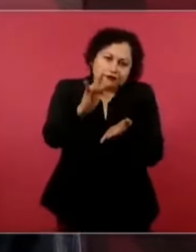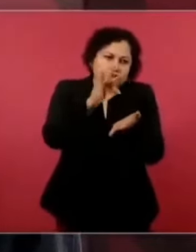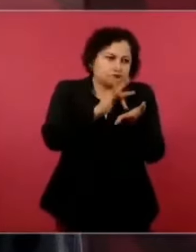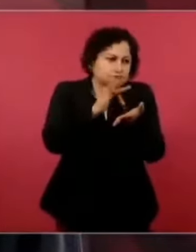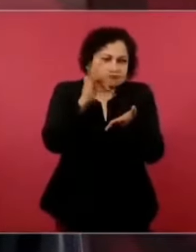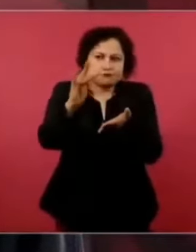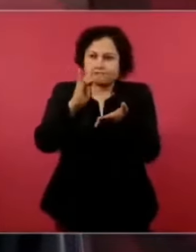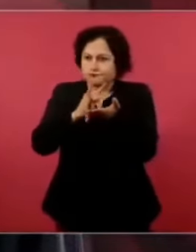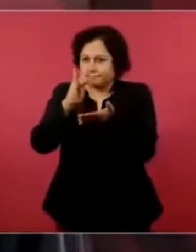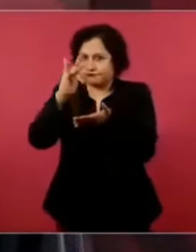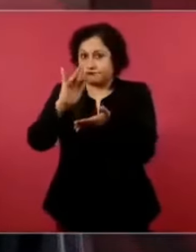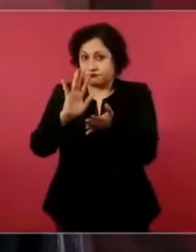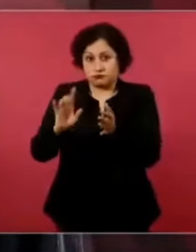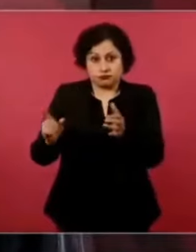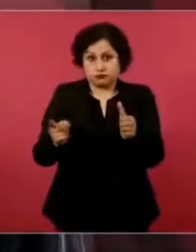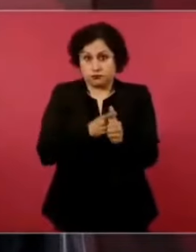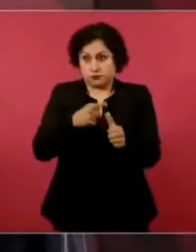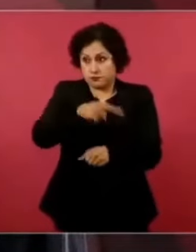primero,